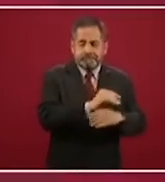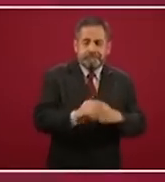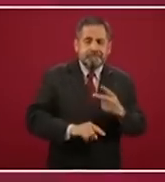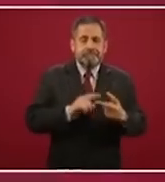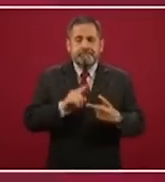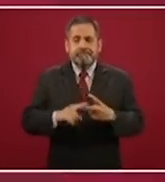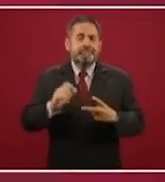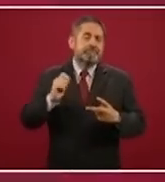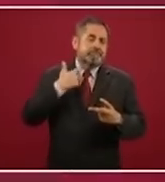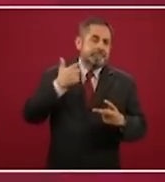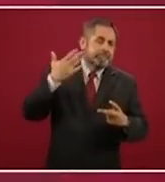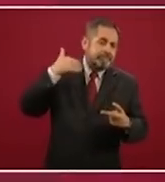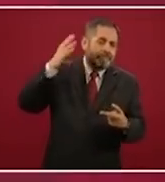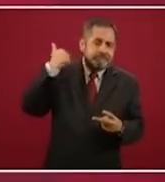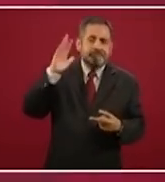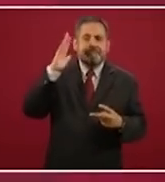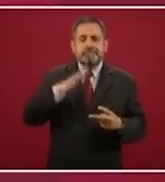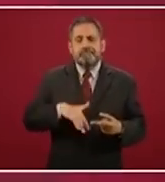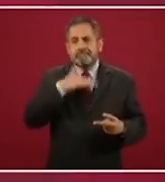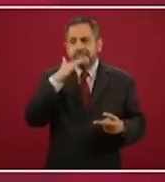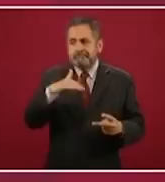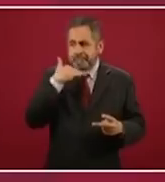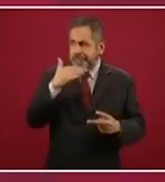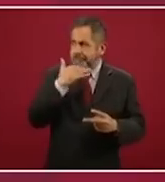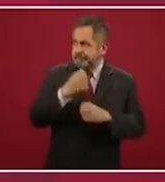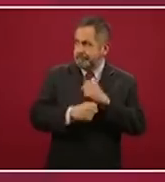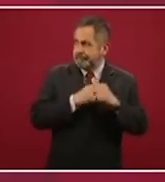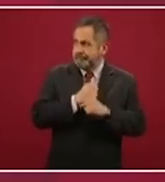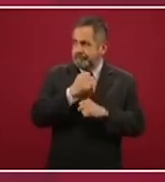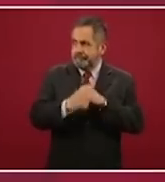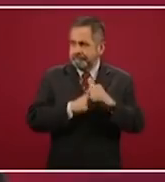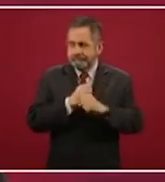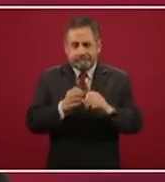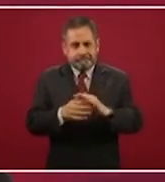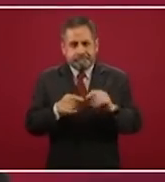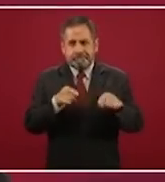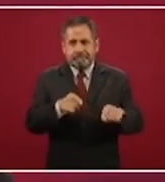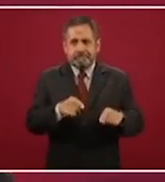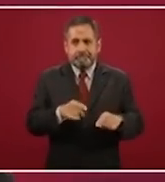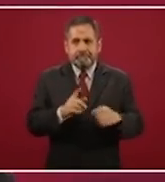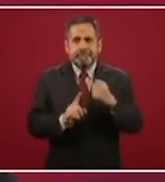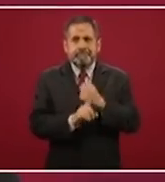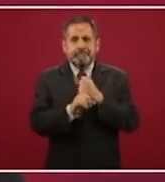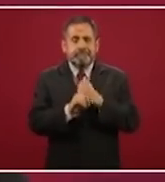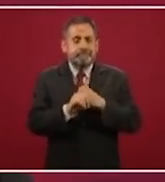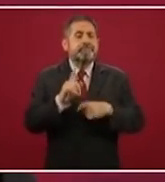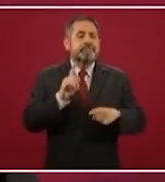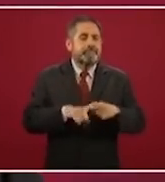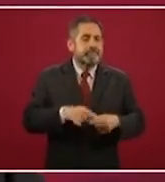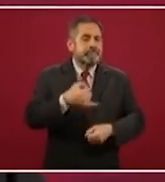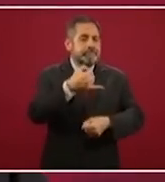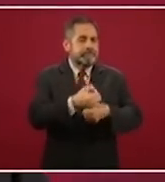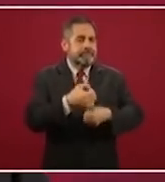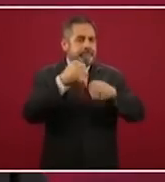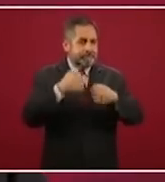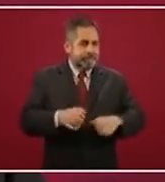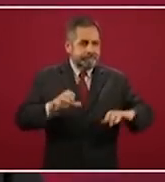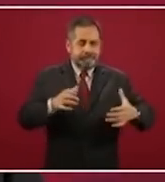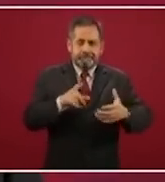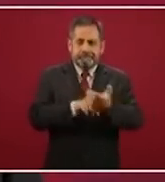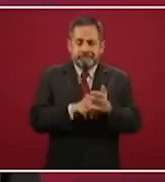que imperó durante mucho tiempo, es el problema grave de la inseguridad y de la